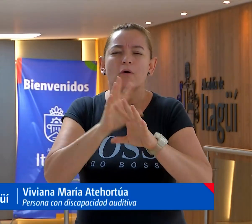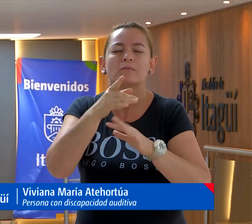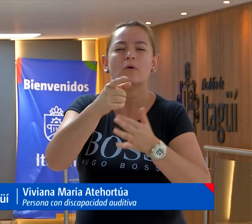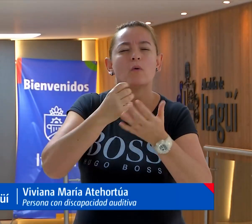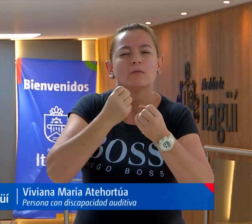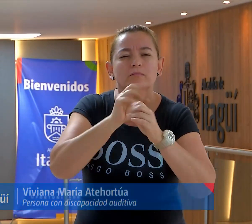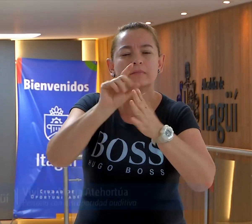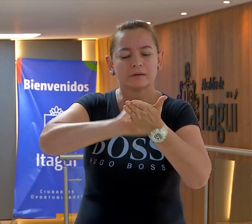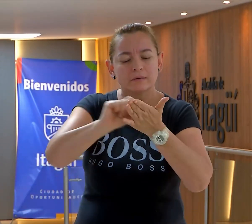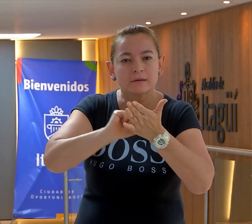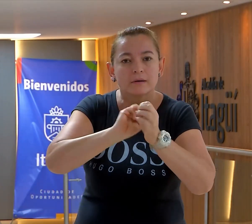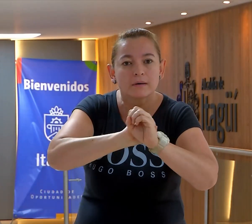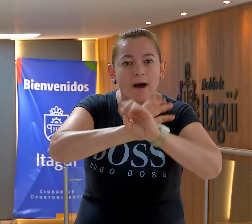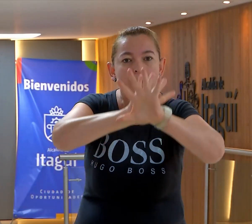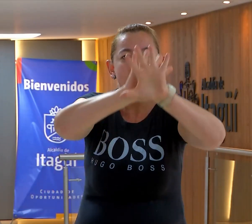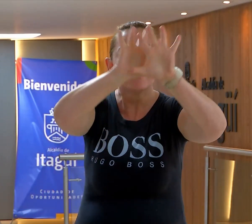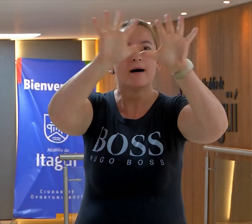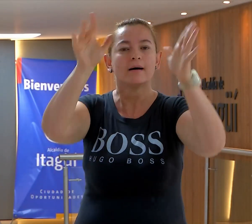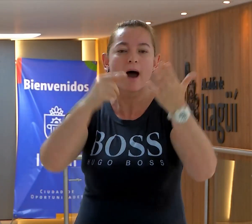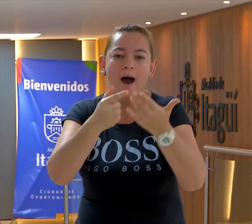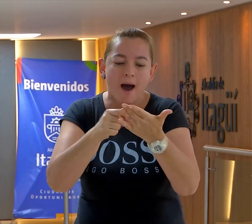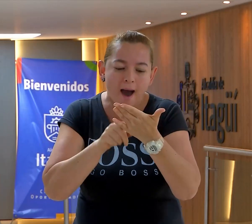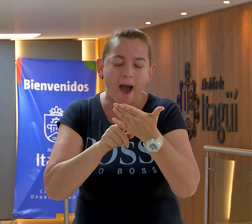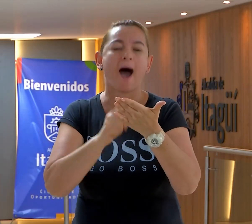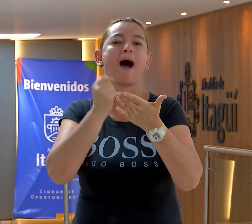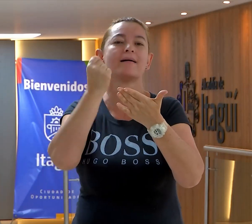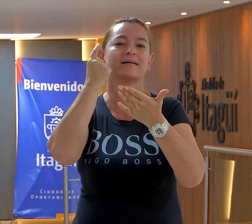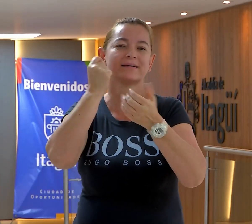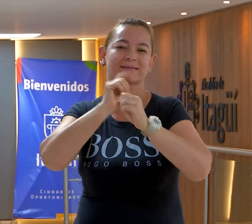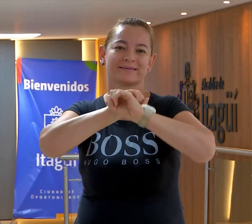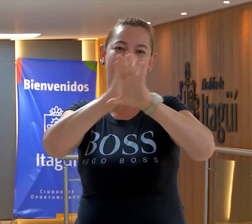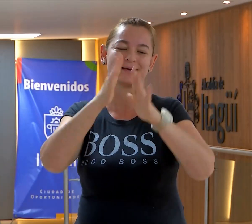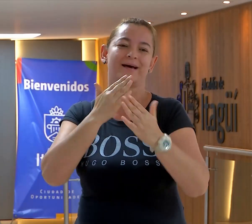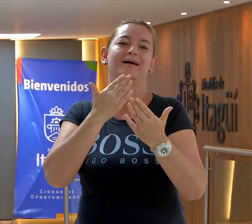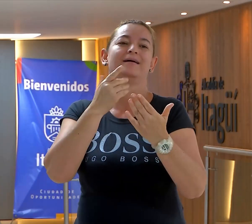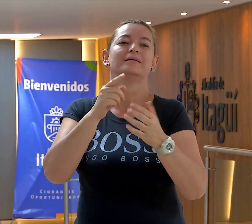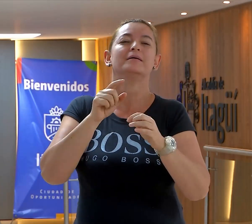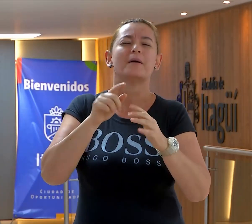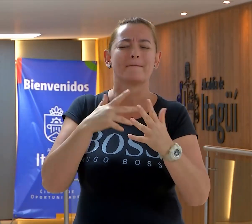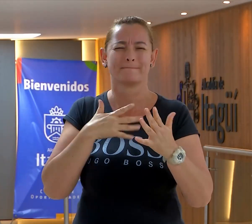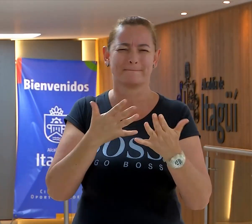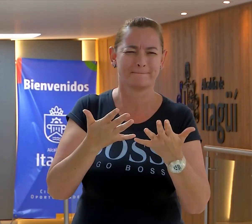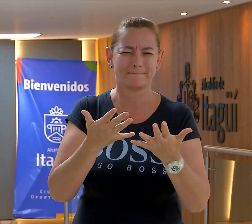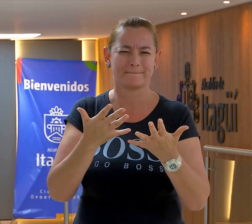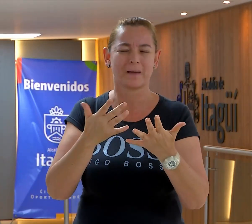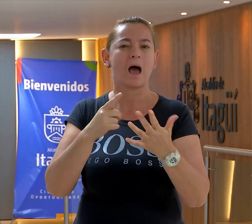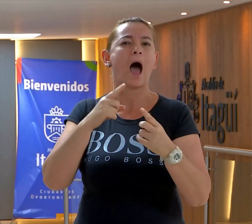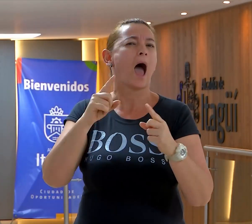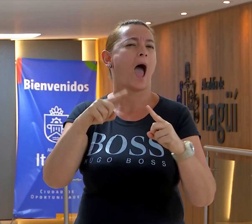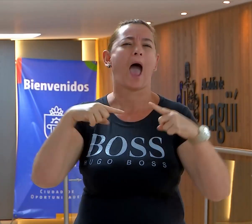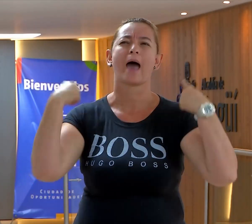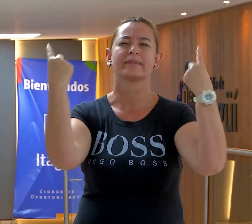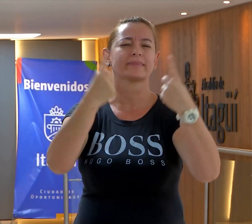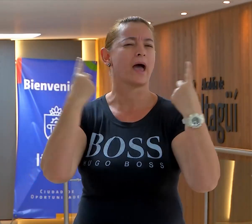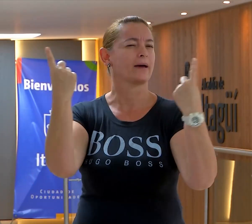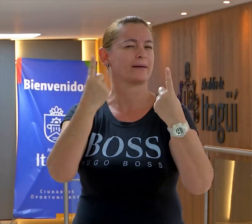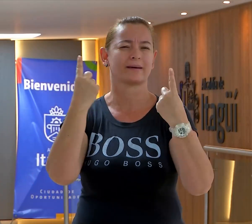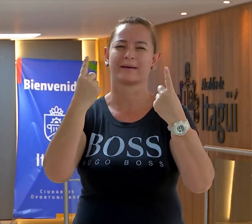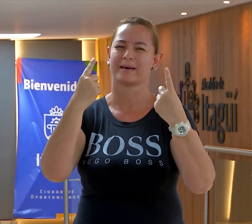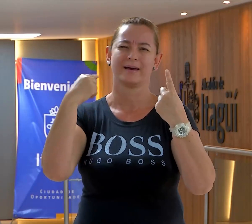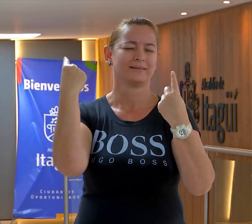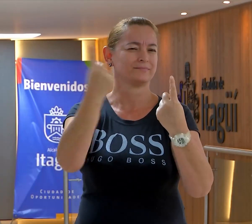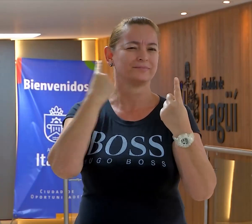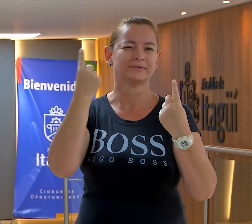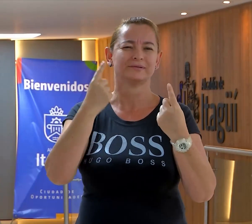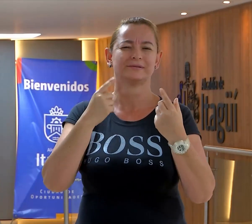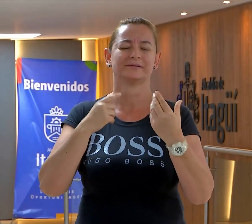hacer mis diligencias, la parte de la comunicación, a veces me ideo a hacerlo de manera escrita, porque